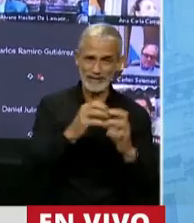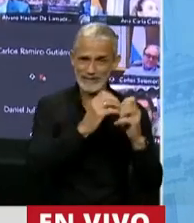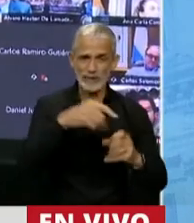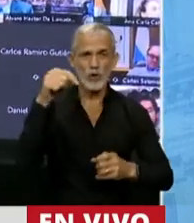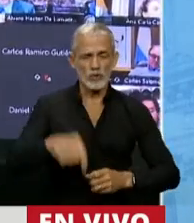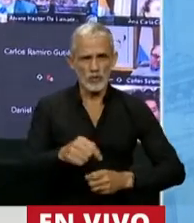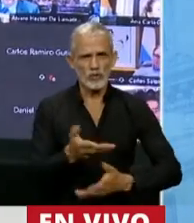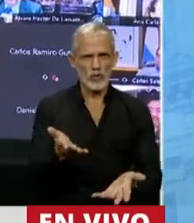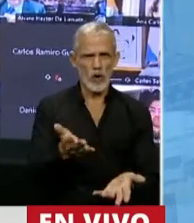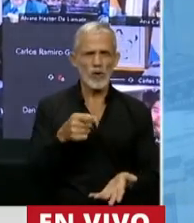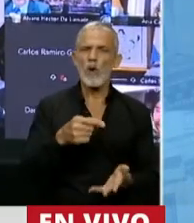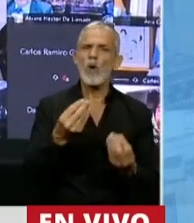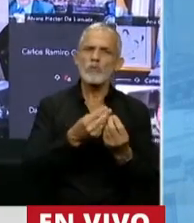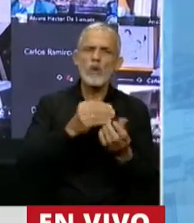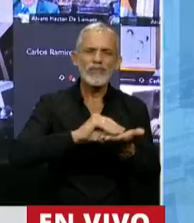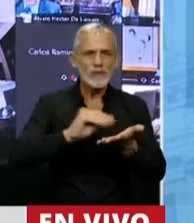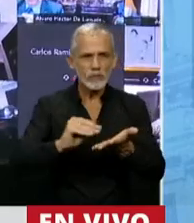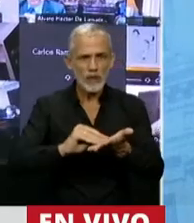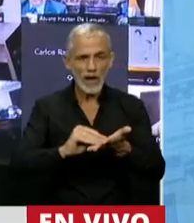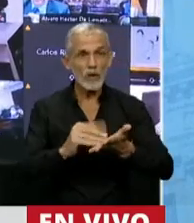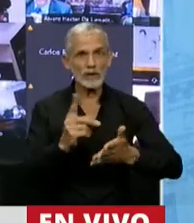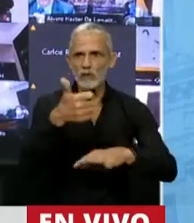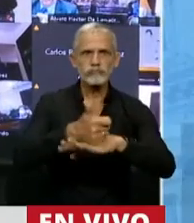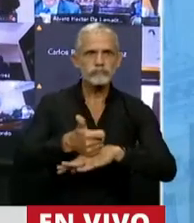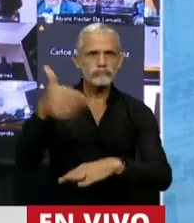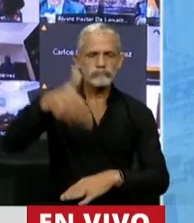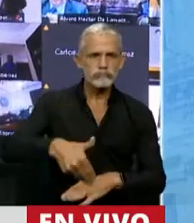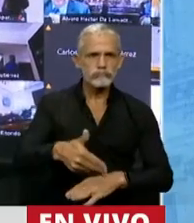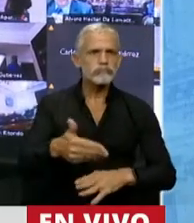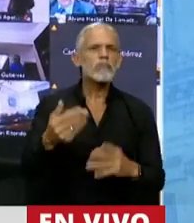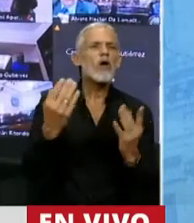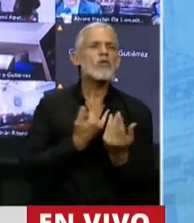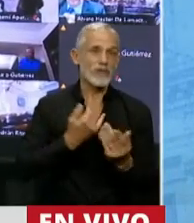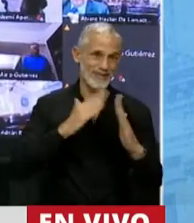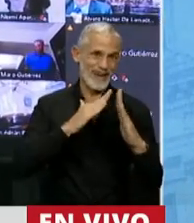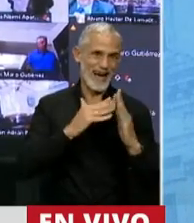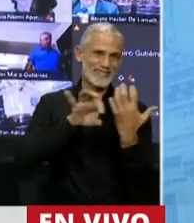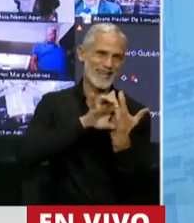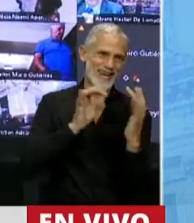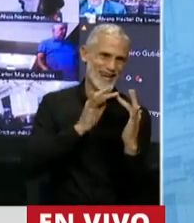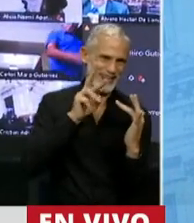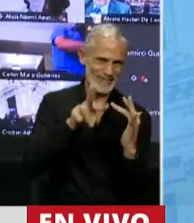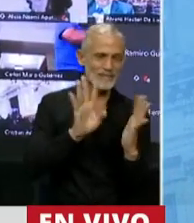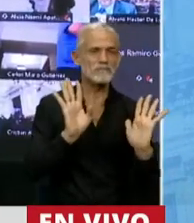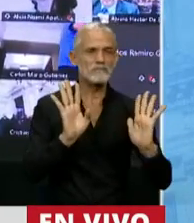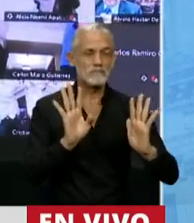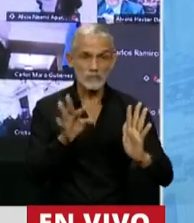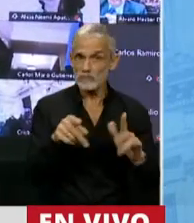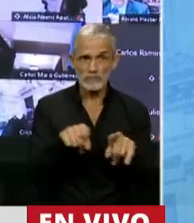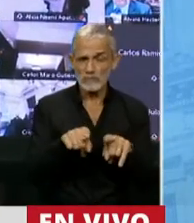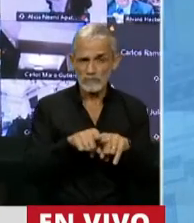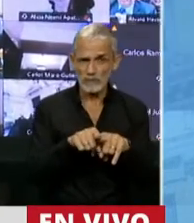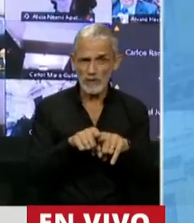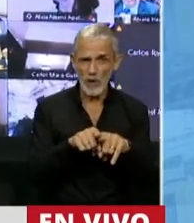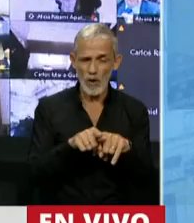y por eso hay muchos diputados que están presenciando la desde sus domicilios y están tal como